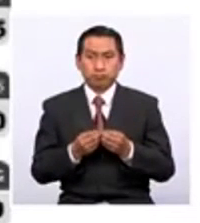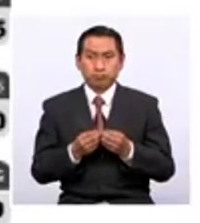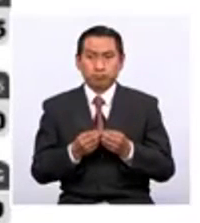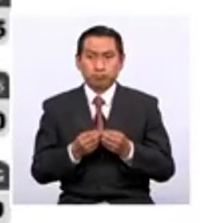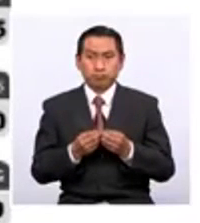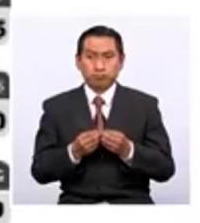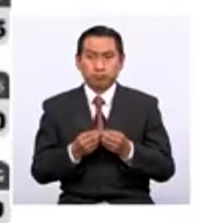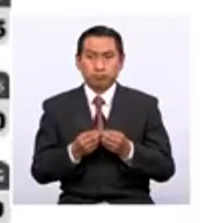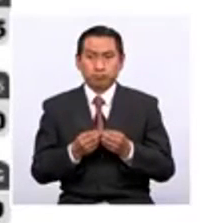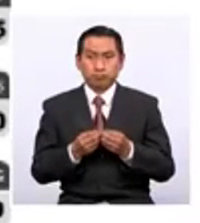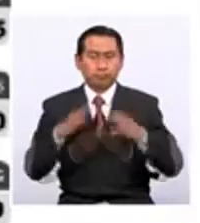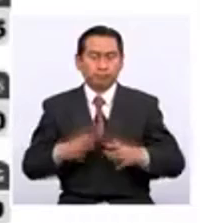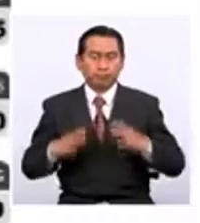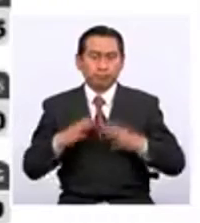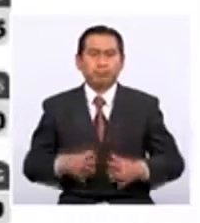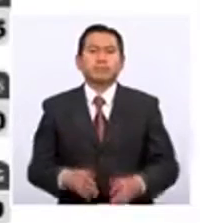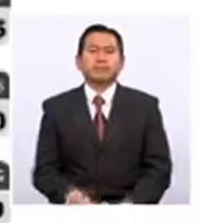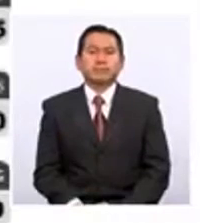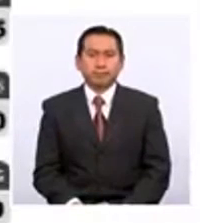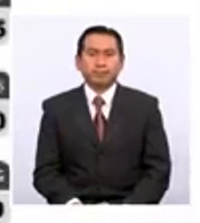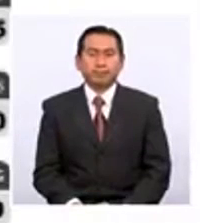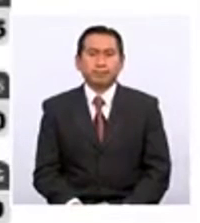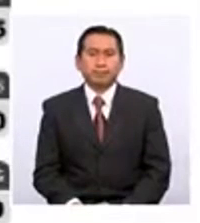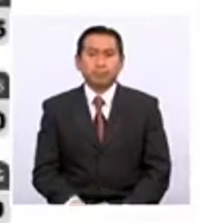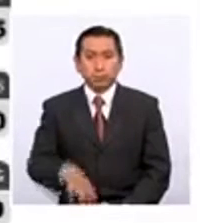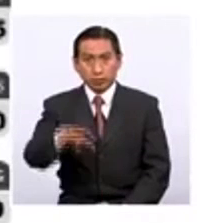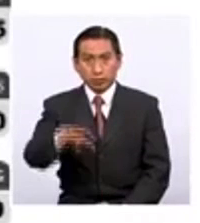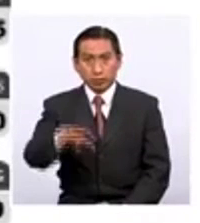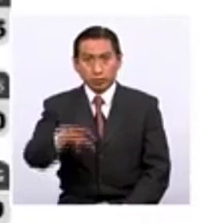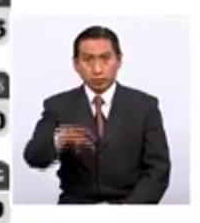tanto tranquilizadora. El Beni,